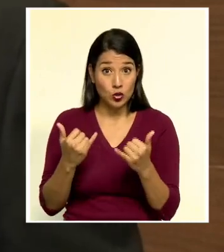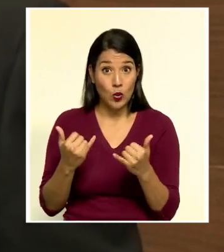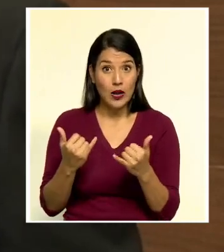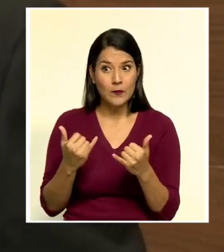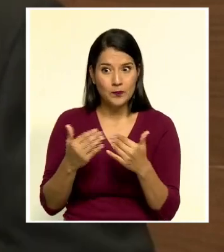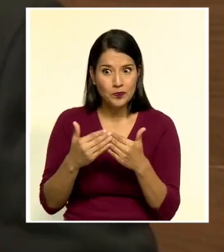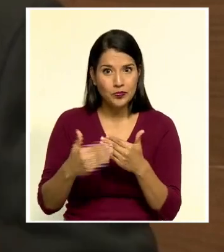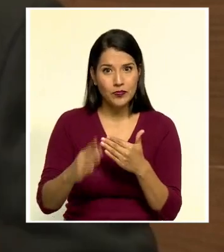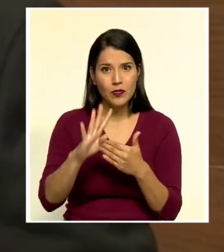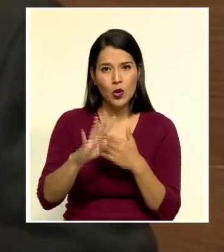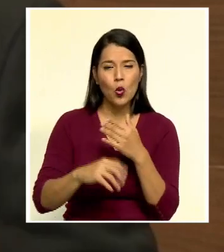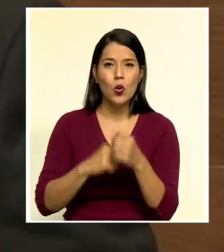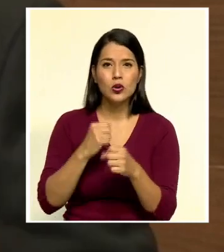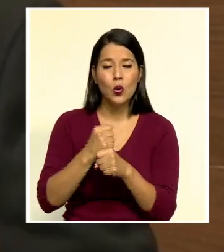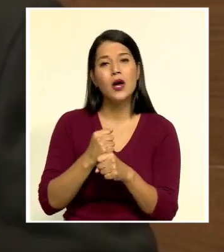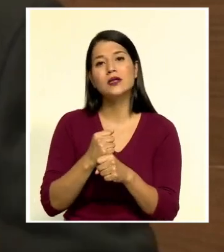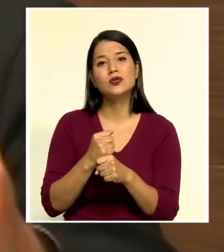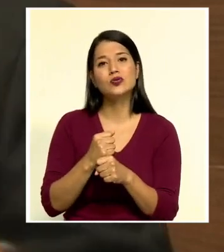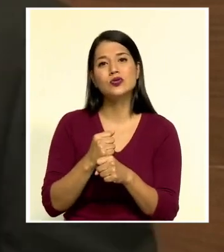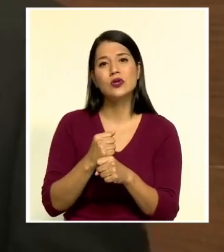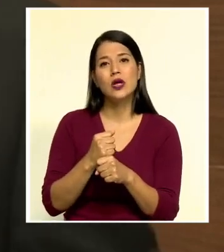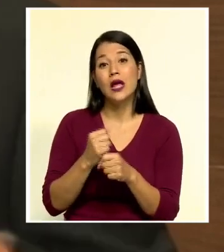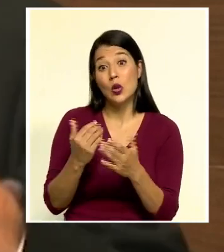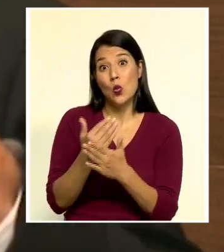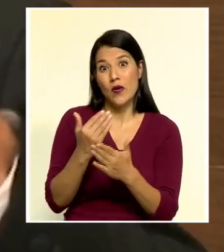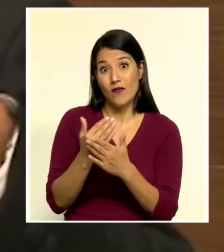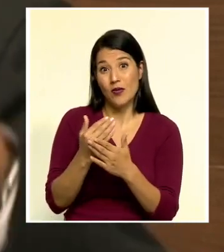años, está pensando en esa línea.